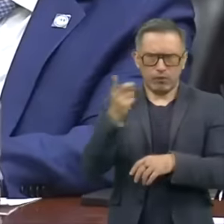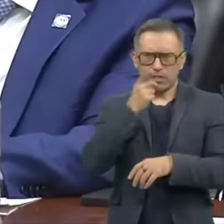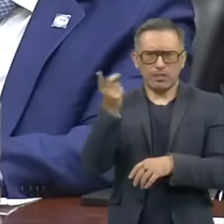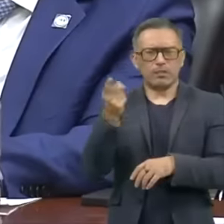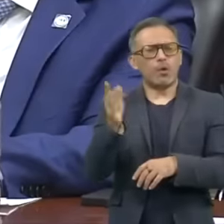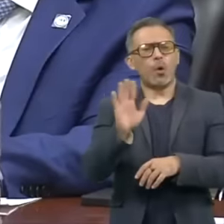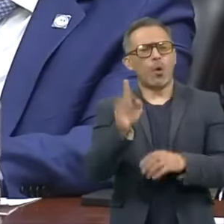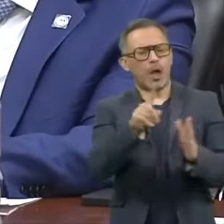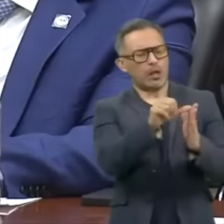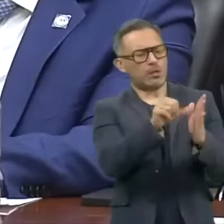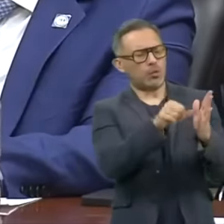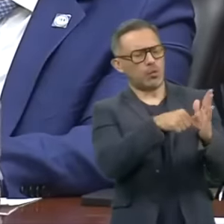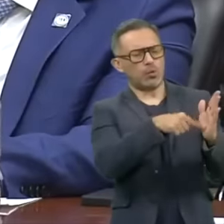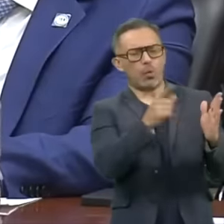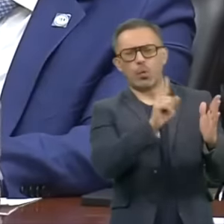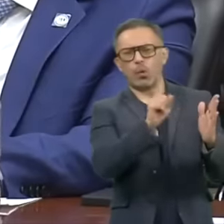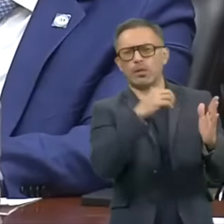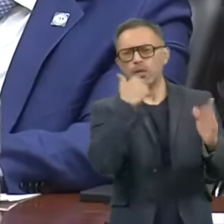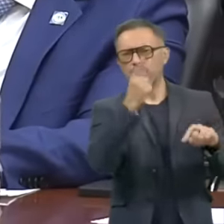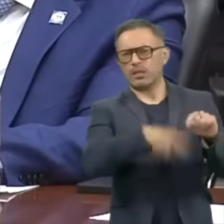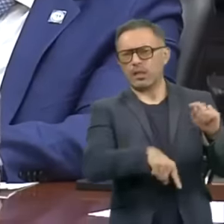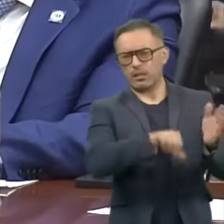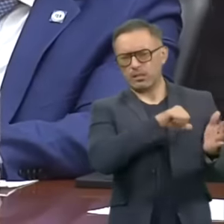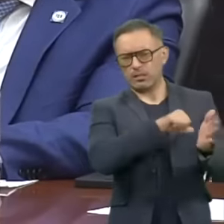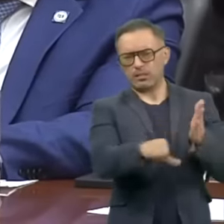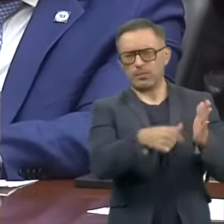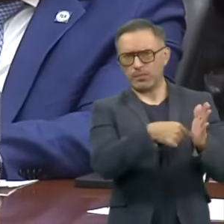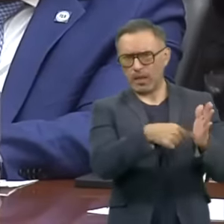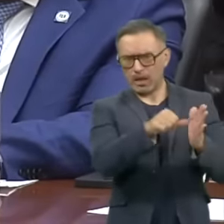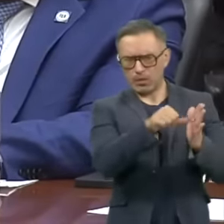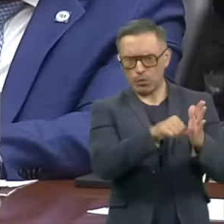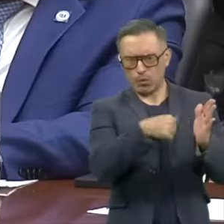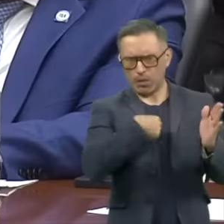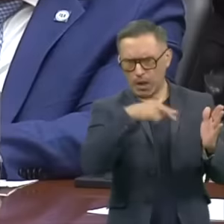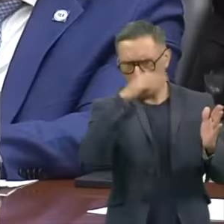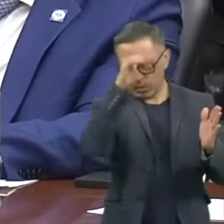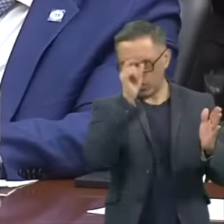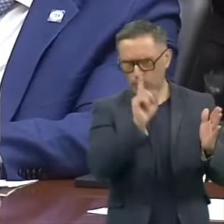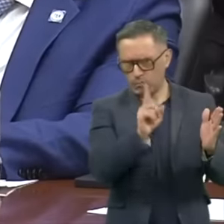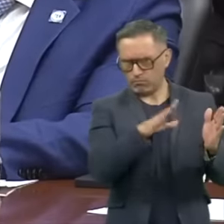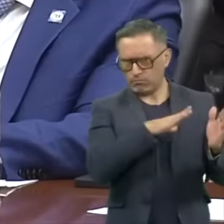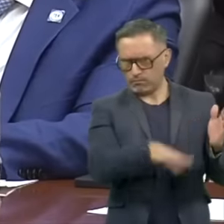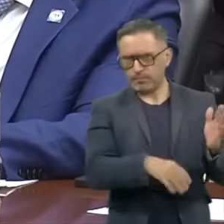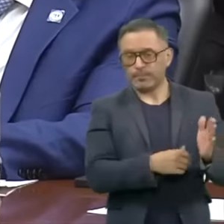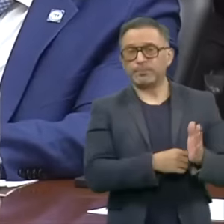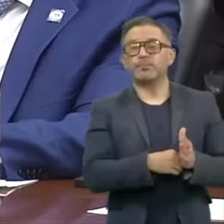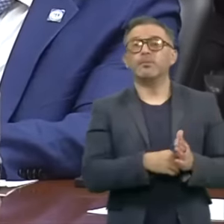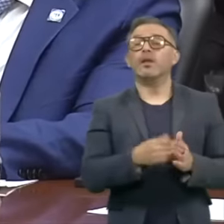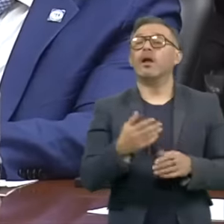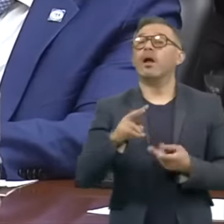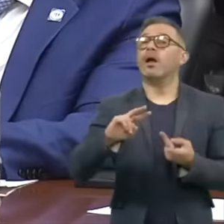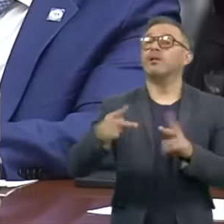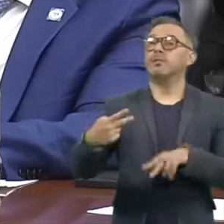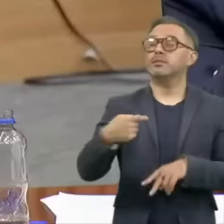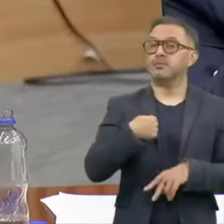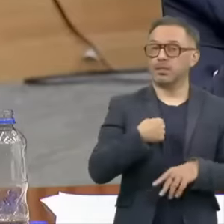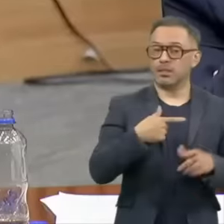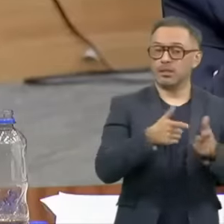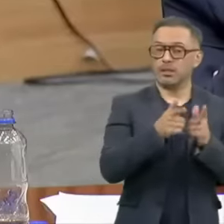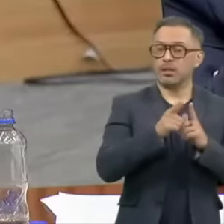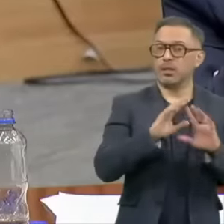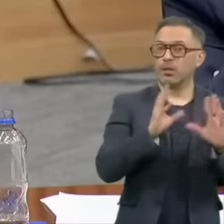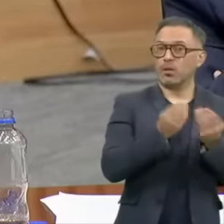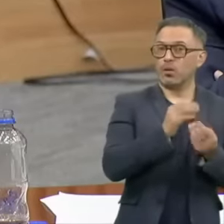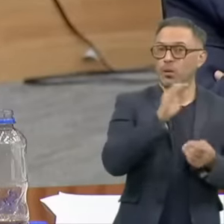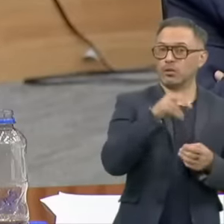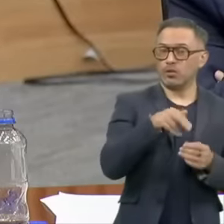renunciar a este artículo, vamos en contra de este artículo y nuestra coalición no va a asumir lo que